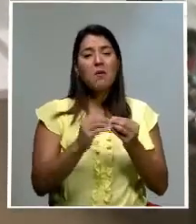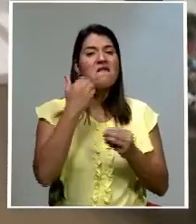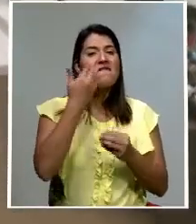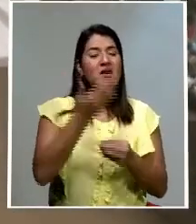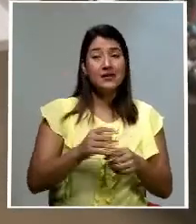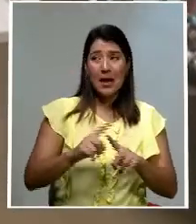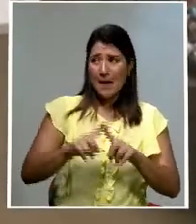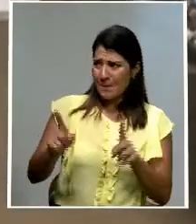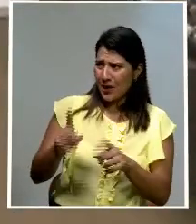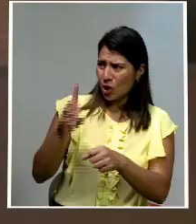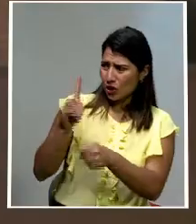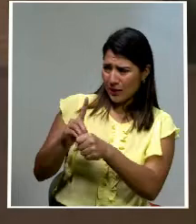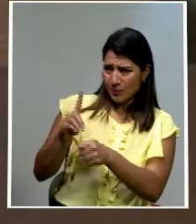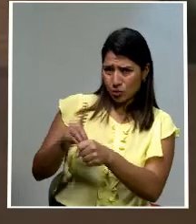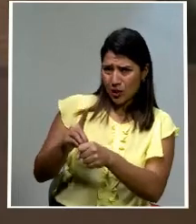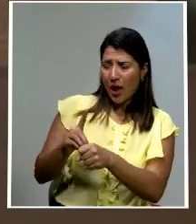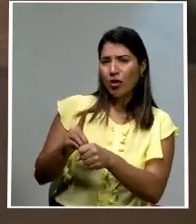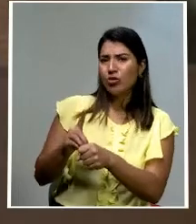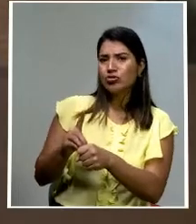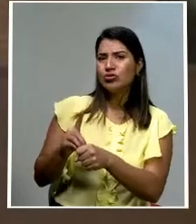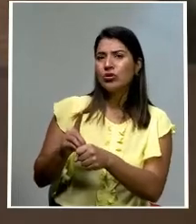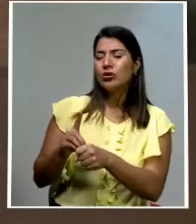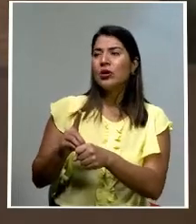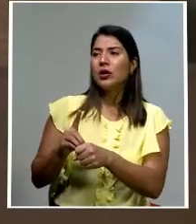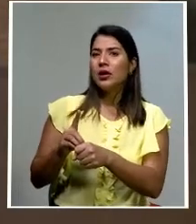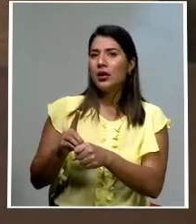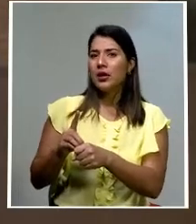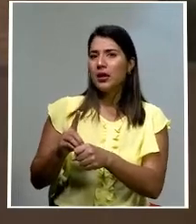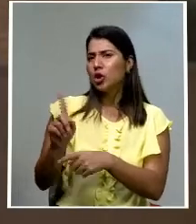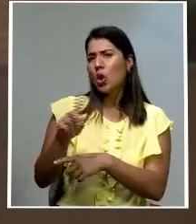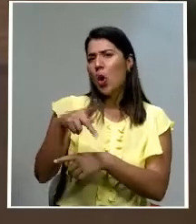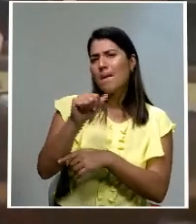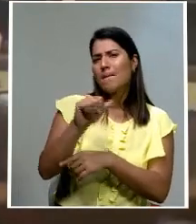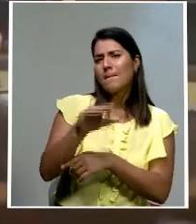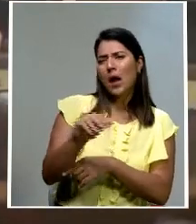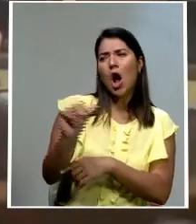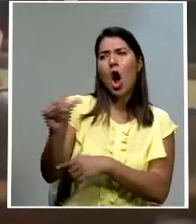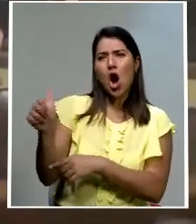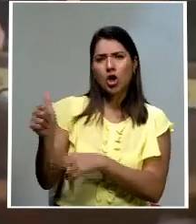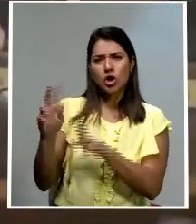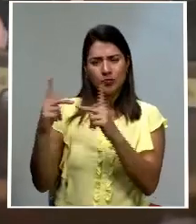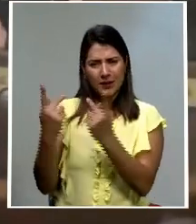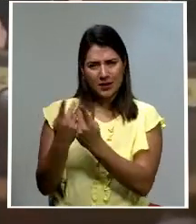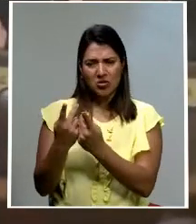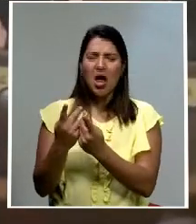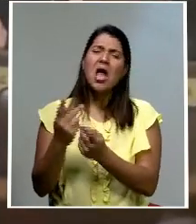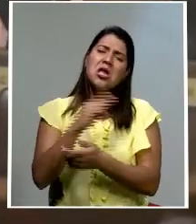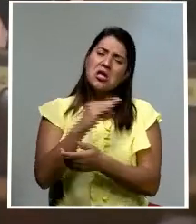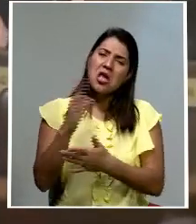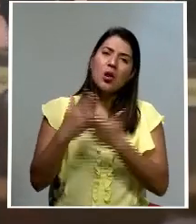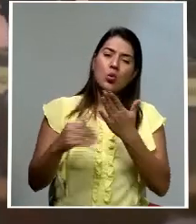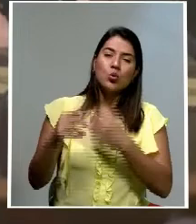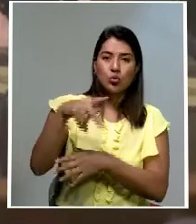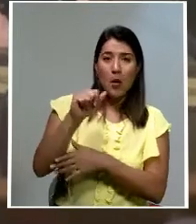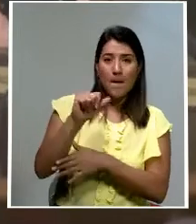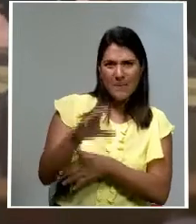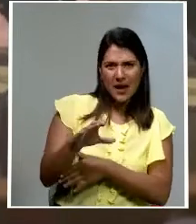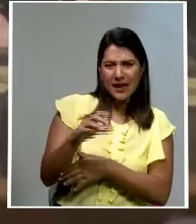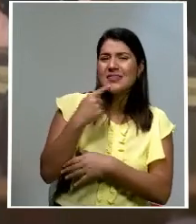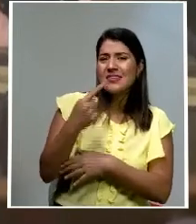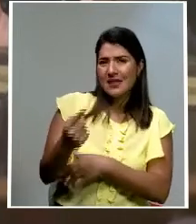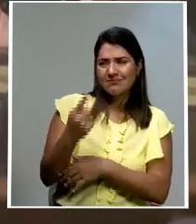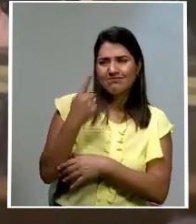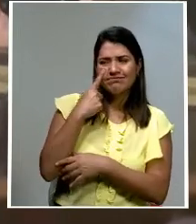diputados de oposición, bueno, inclusive algunos de la bancada oficialista, el presidente del Congreso, han dicho que ven